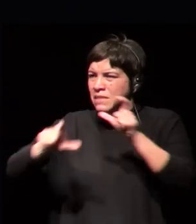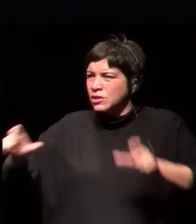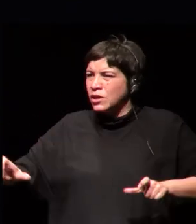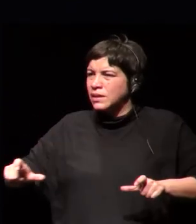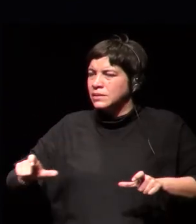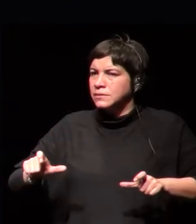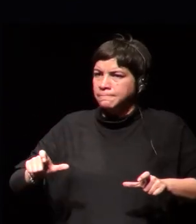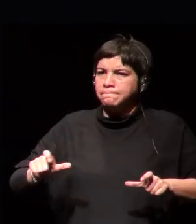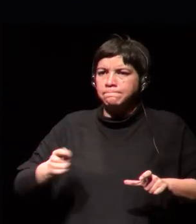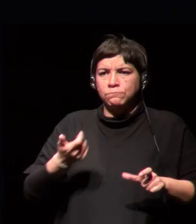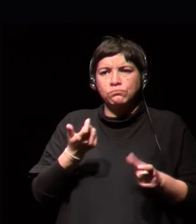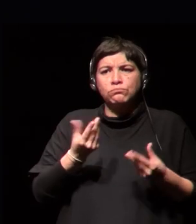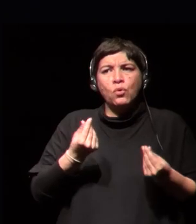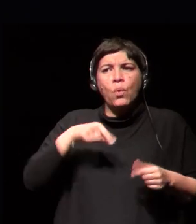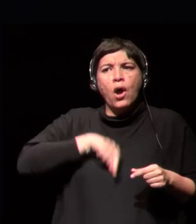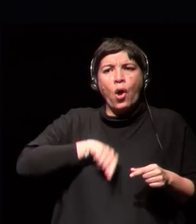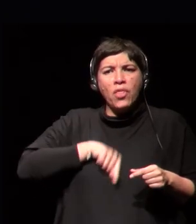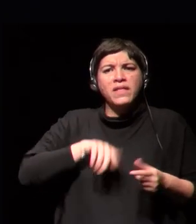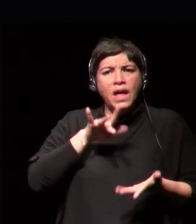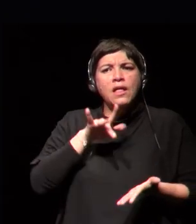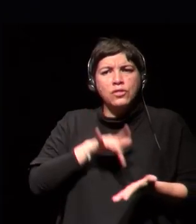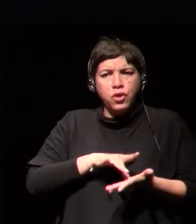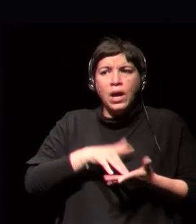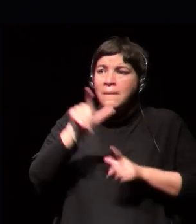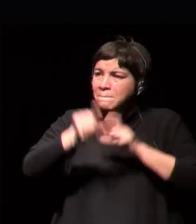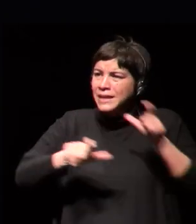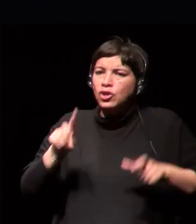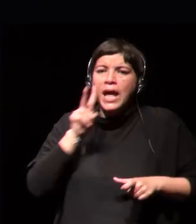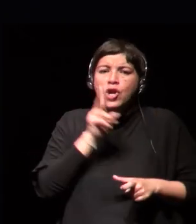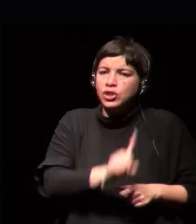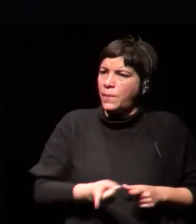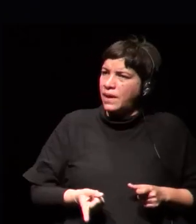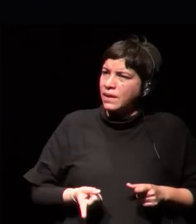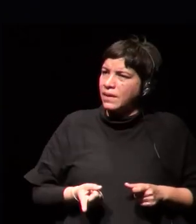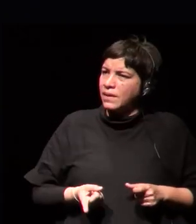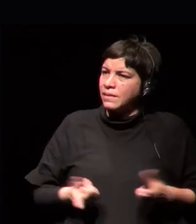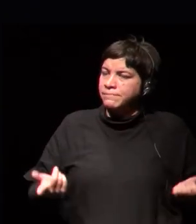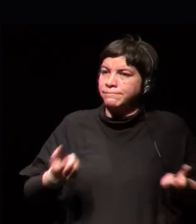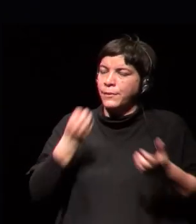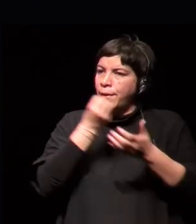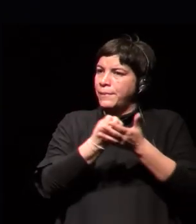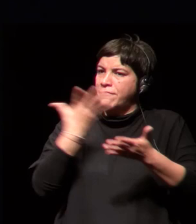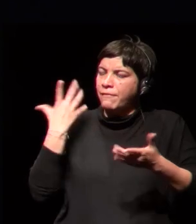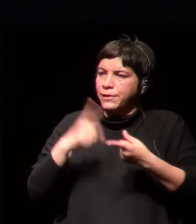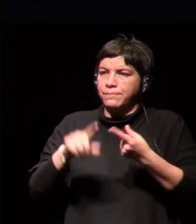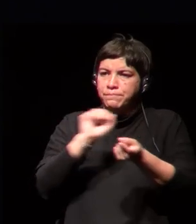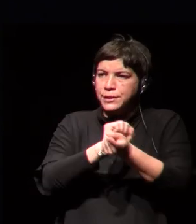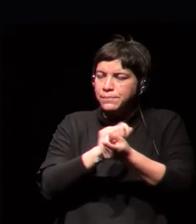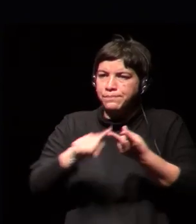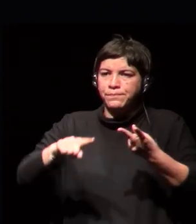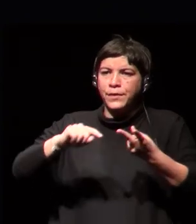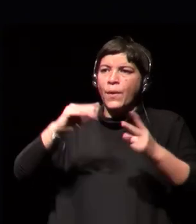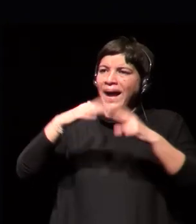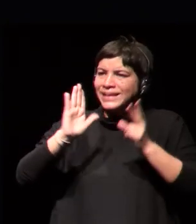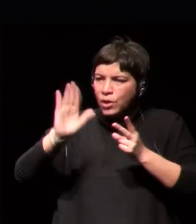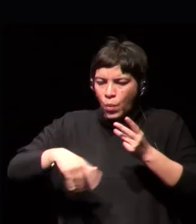pasa a las personas que no son visibles, los analfabetos, los prisioneros, los sin techo, los ancianos en España. Estos son